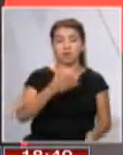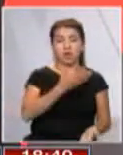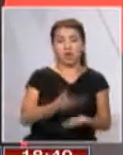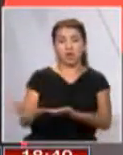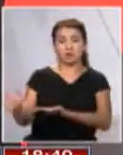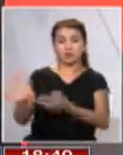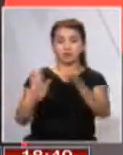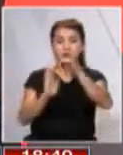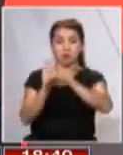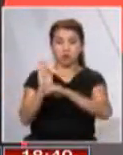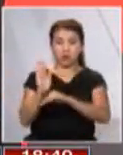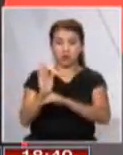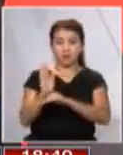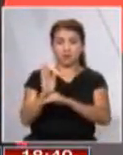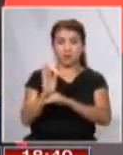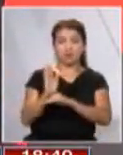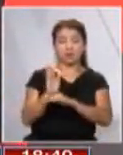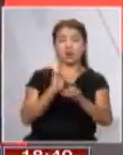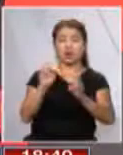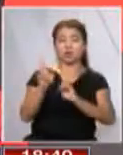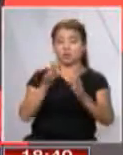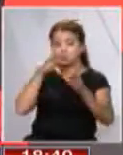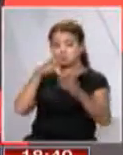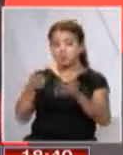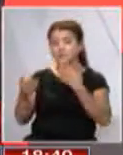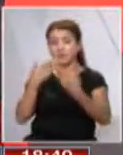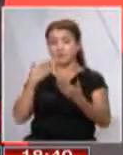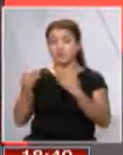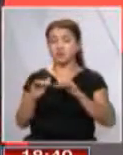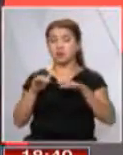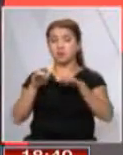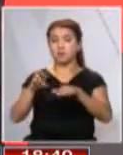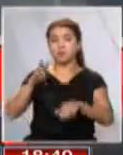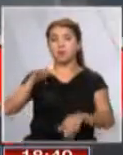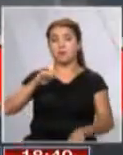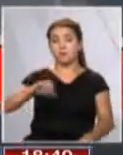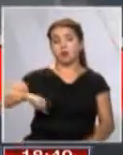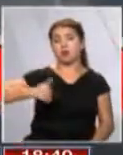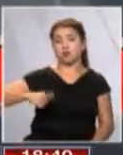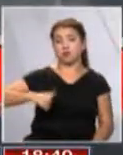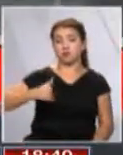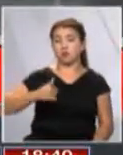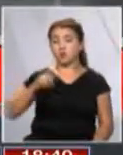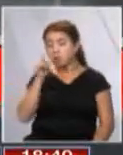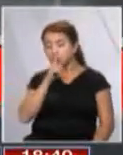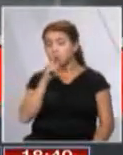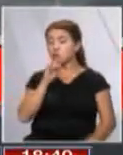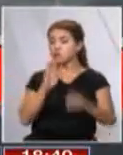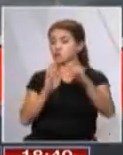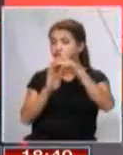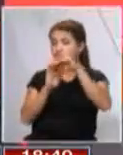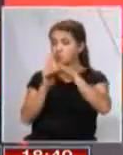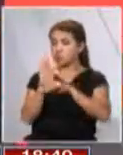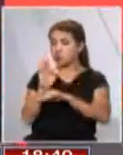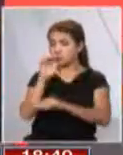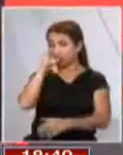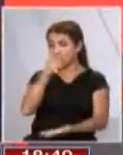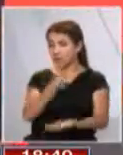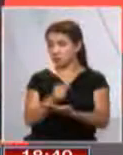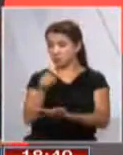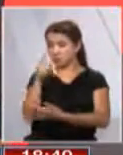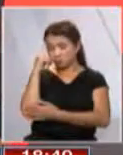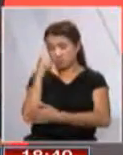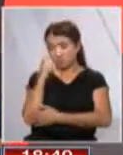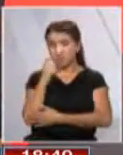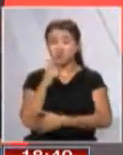programas que iban directamente en beneficio del apoyo a madres adolescentes para cerrar es un proyecto engañoso entonces yo yo